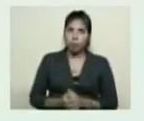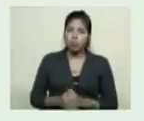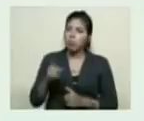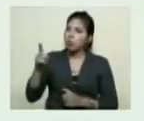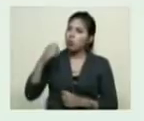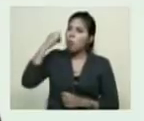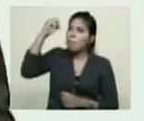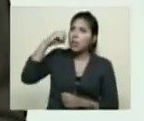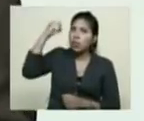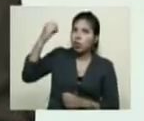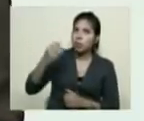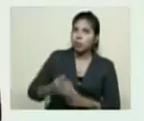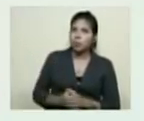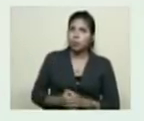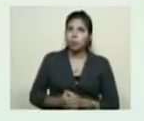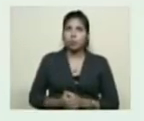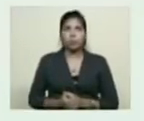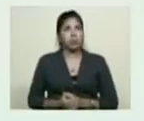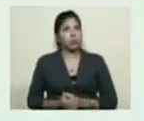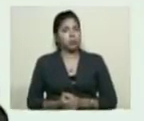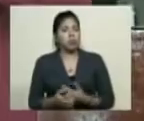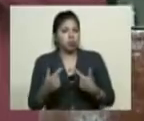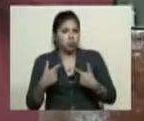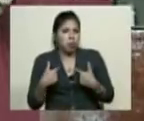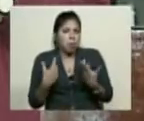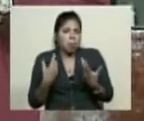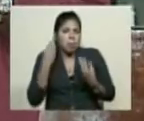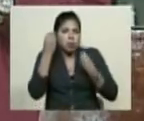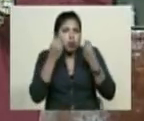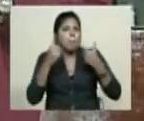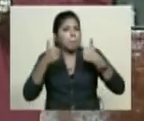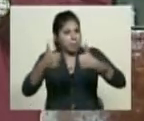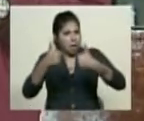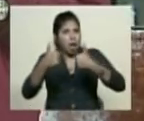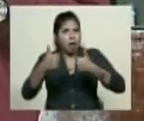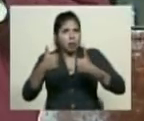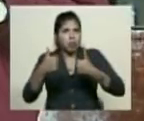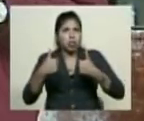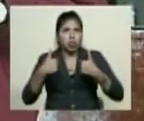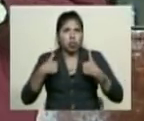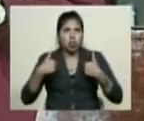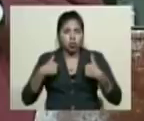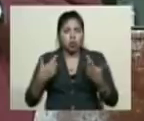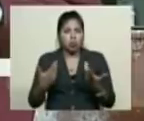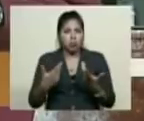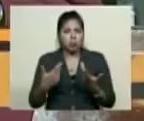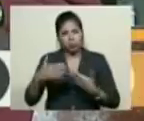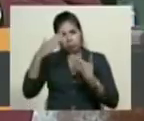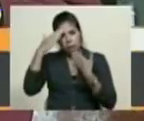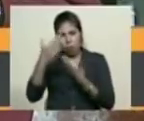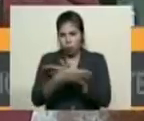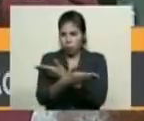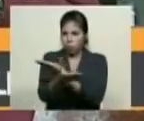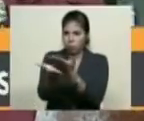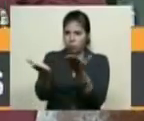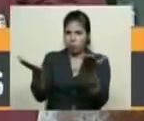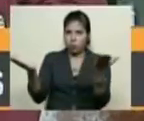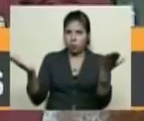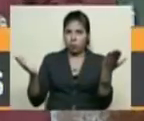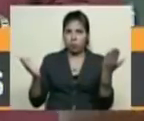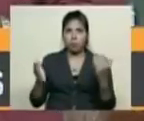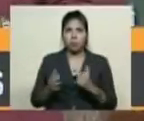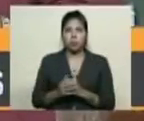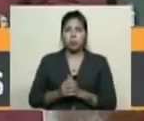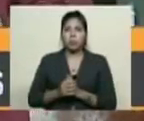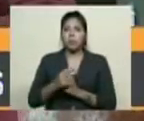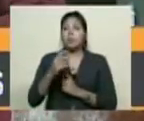opinión al respecto, presidente? Bueno, me parece bien. Yo saludo las declaraciones de la Cancillería de Panamá